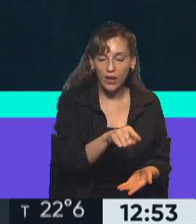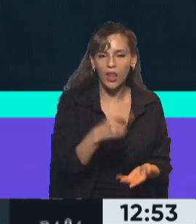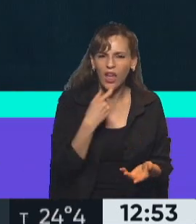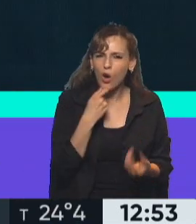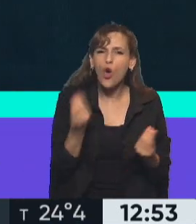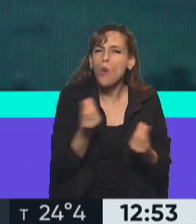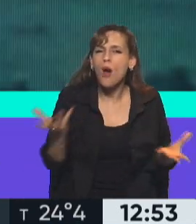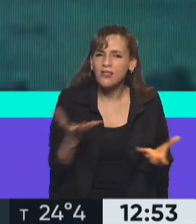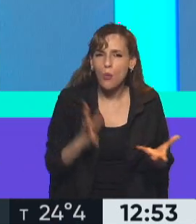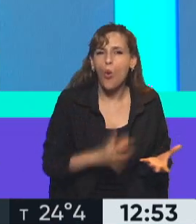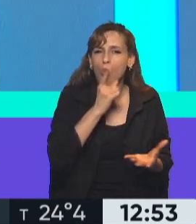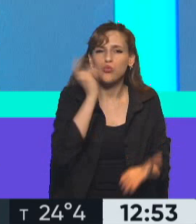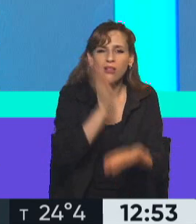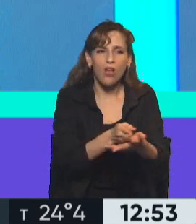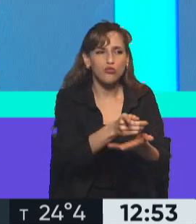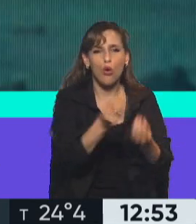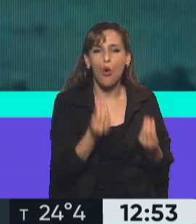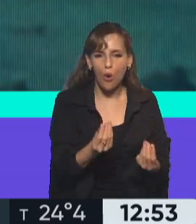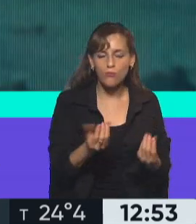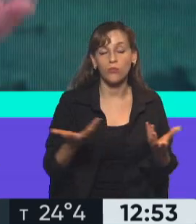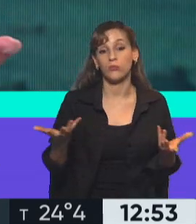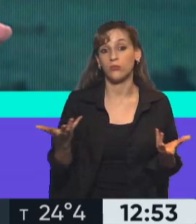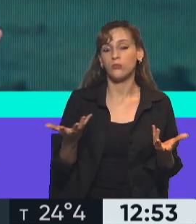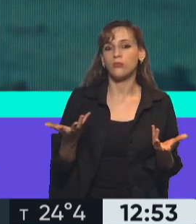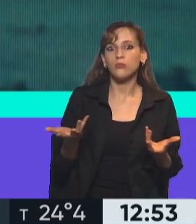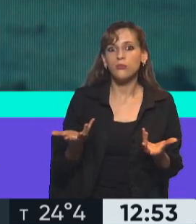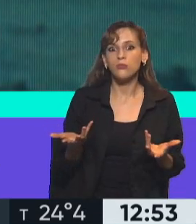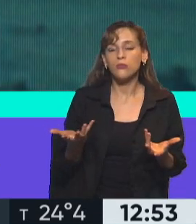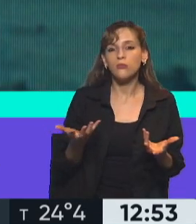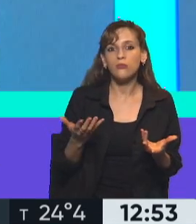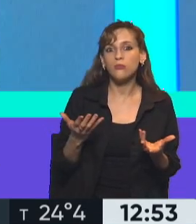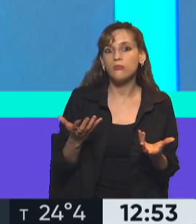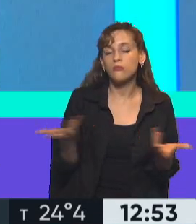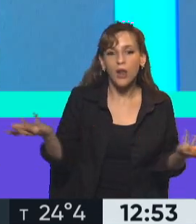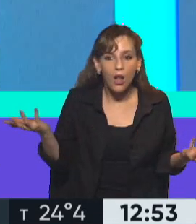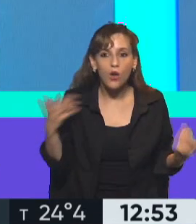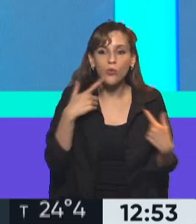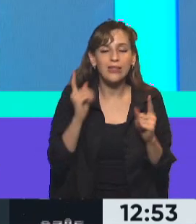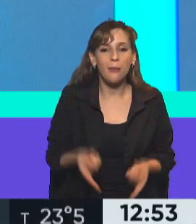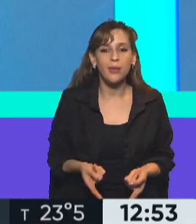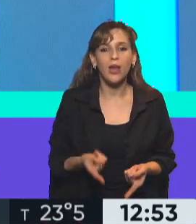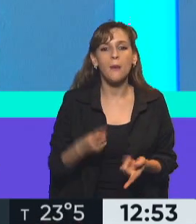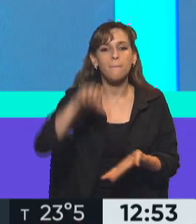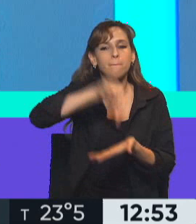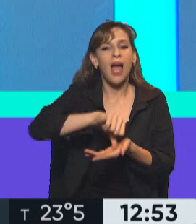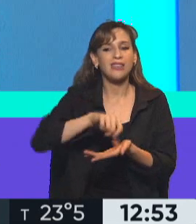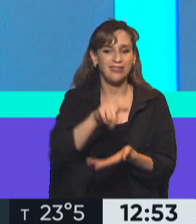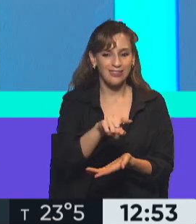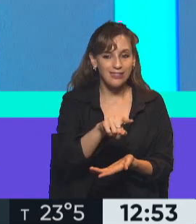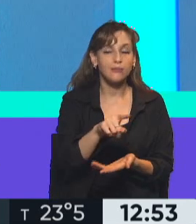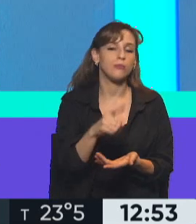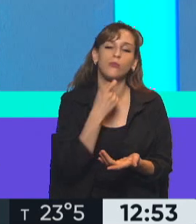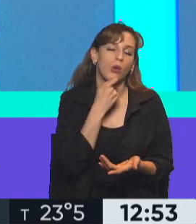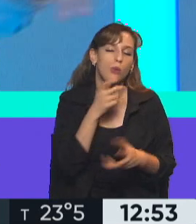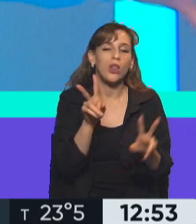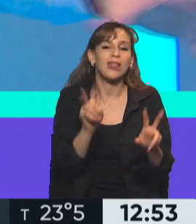como Rusia encima. Claro, la clave es cuál es el Podés país en tener la cuestión. intención, pero después se tiene que concretar el... Y aparte la clave es cuál es el país en cuestión. ¿Sí? Una Claro. cosa es un